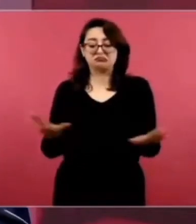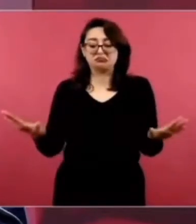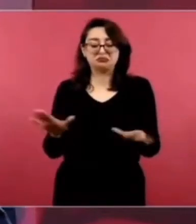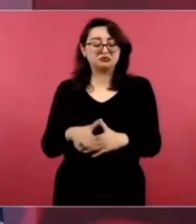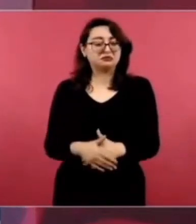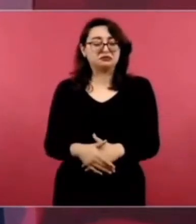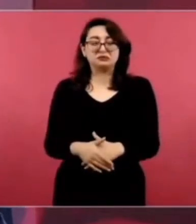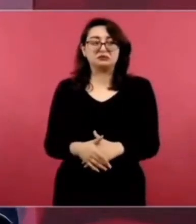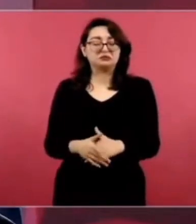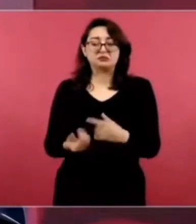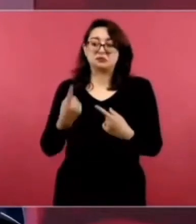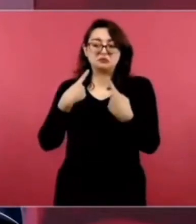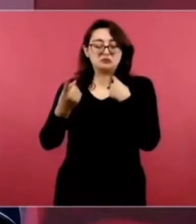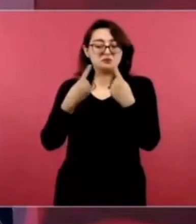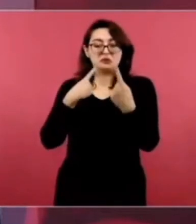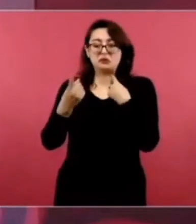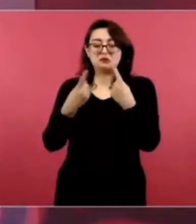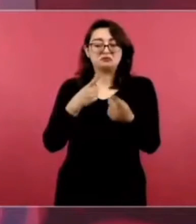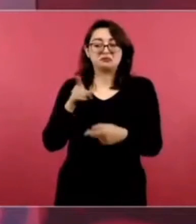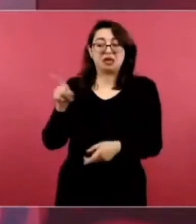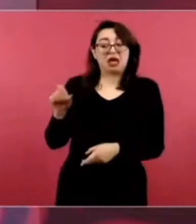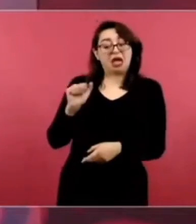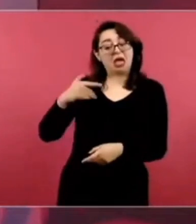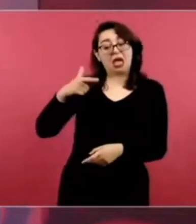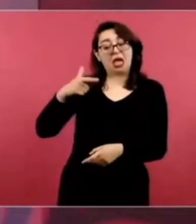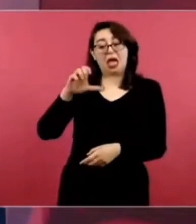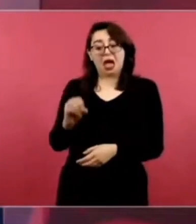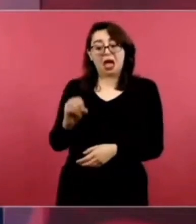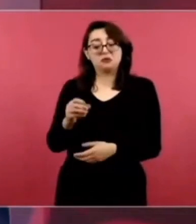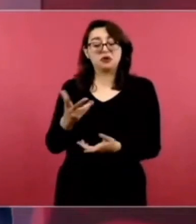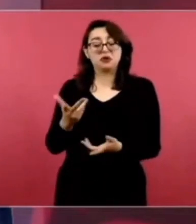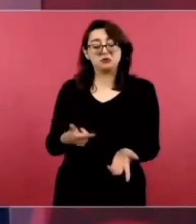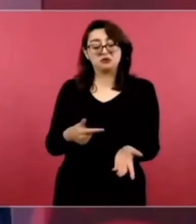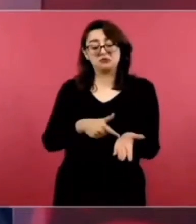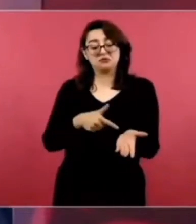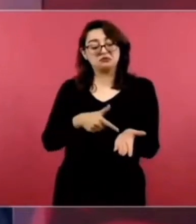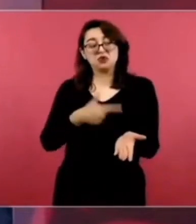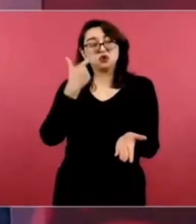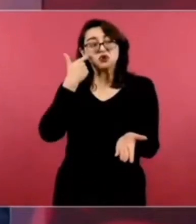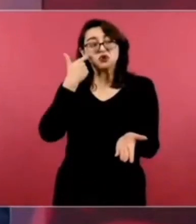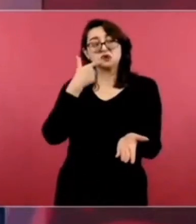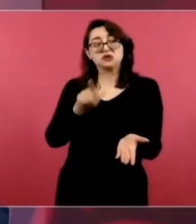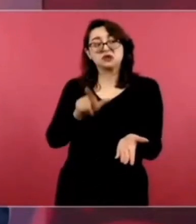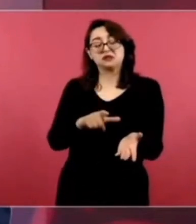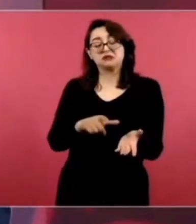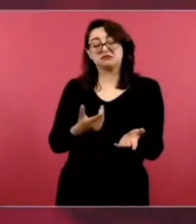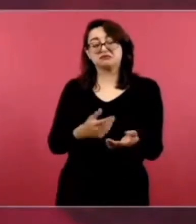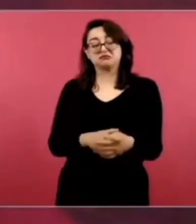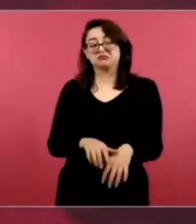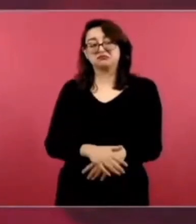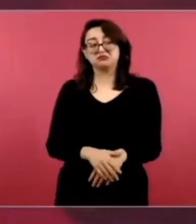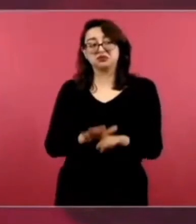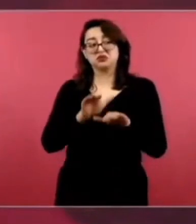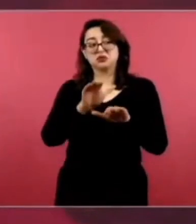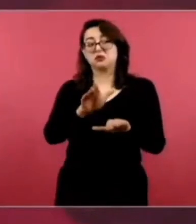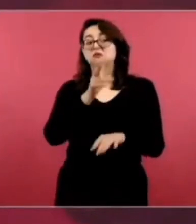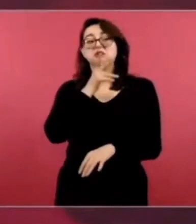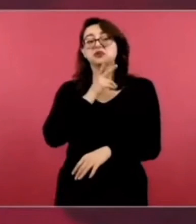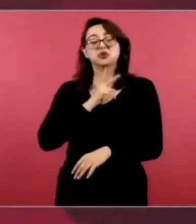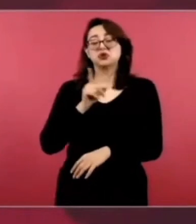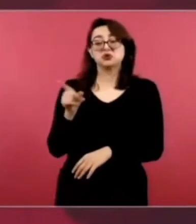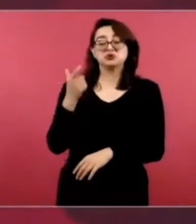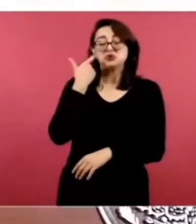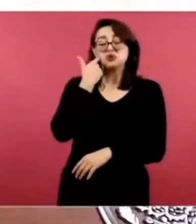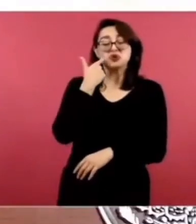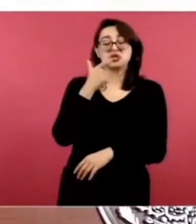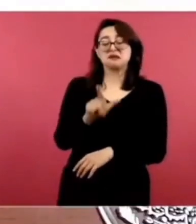de que estaban suspendidas las pláticas porque nosotros no aceptábamos el capítulo sobre el petróleo.